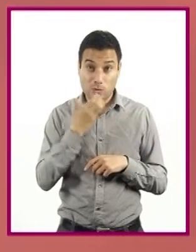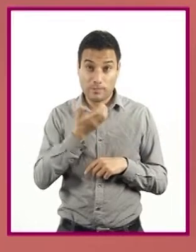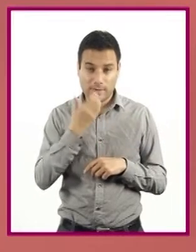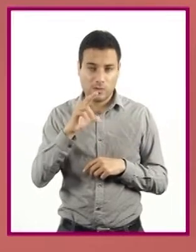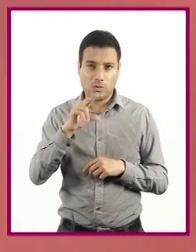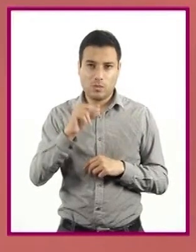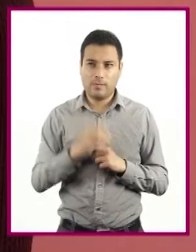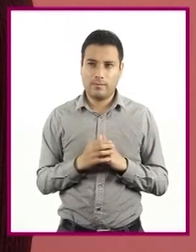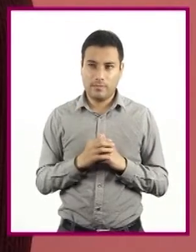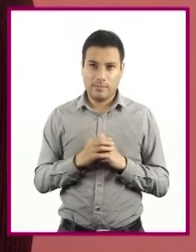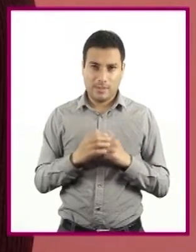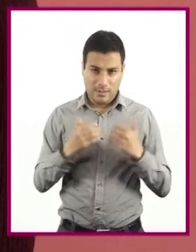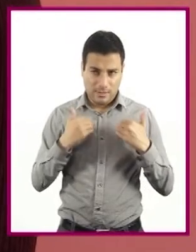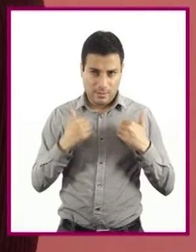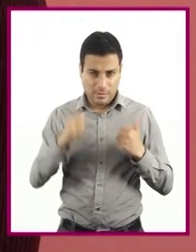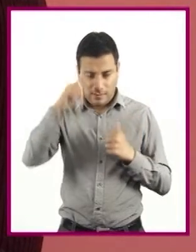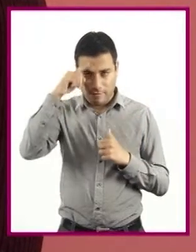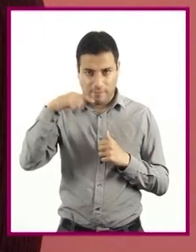entender uno?